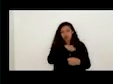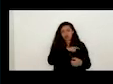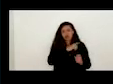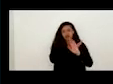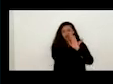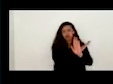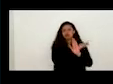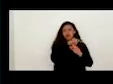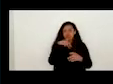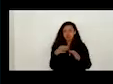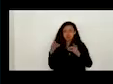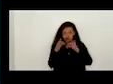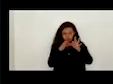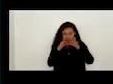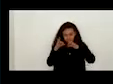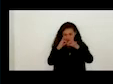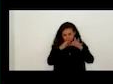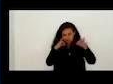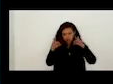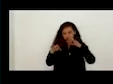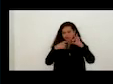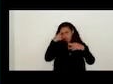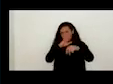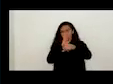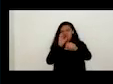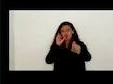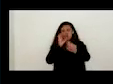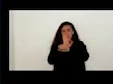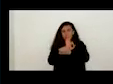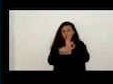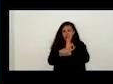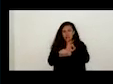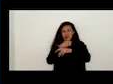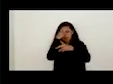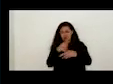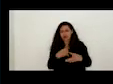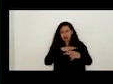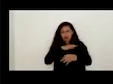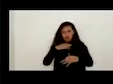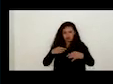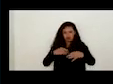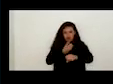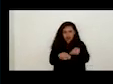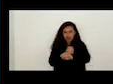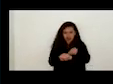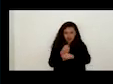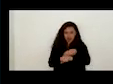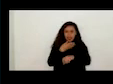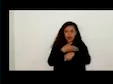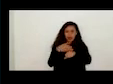células de defensa, como nuestros glóbulos blancos. Entonces, de ahí la importancia del consumo de